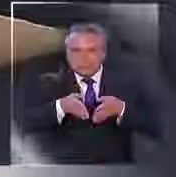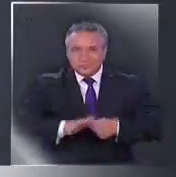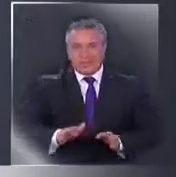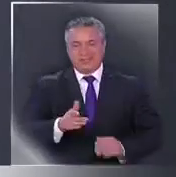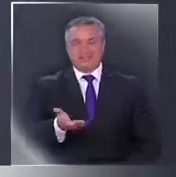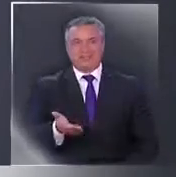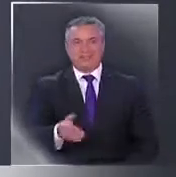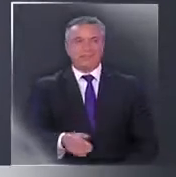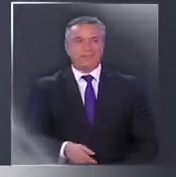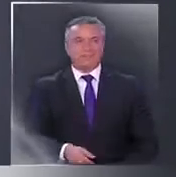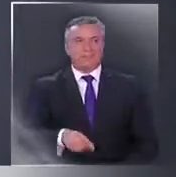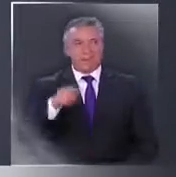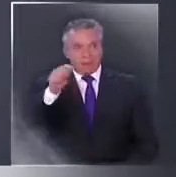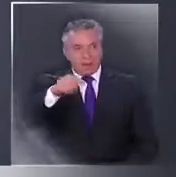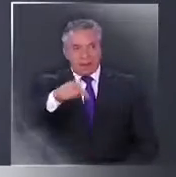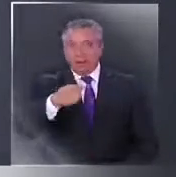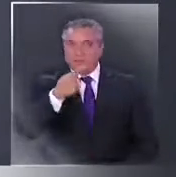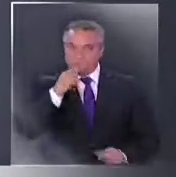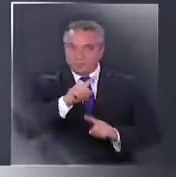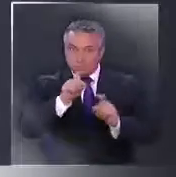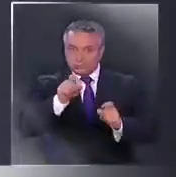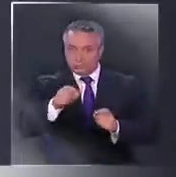Ahora vamos a proceder a censar a tus